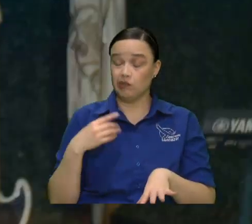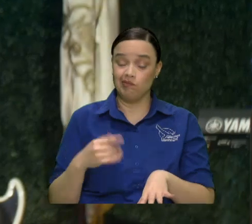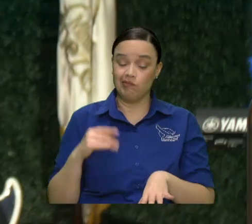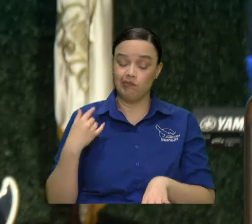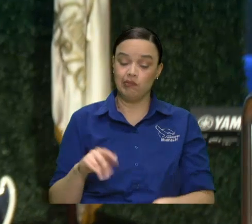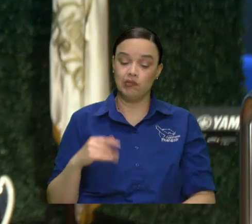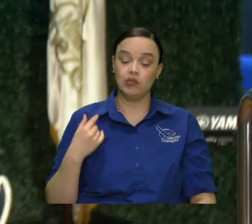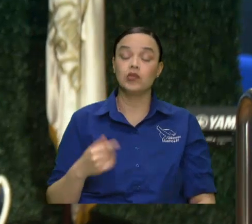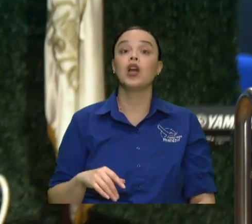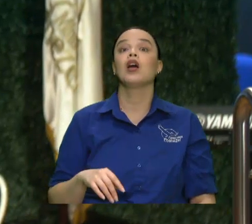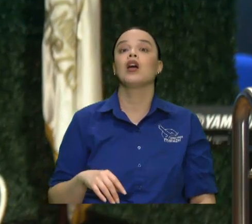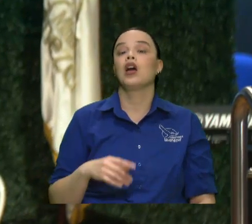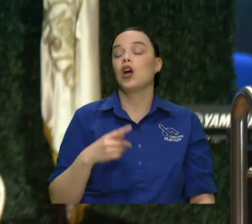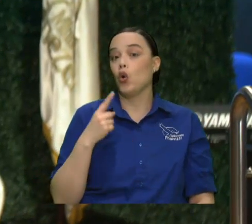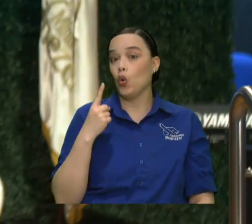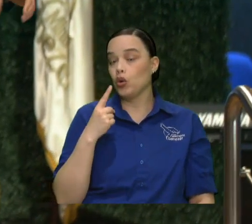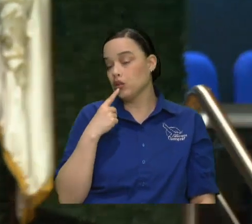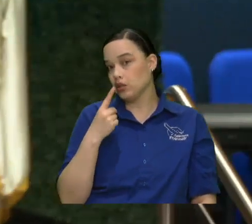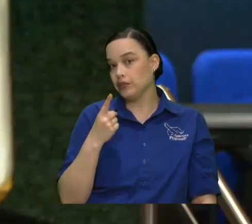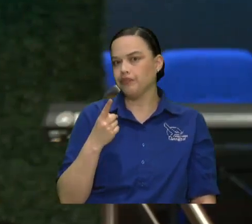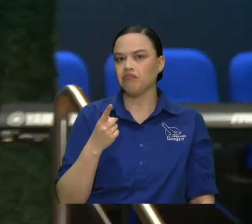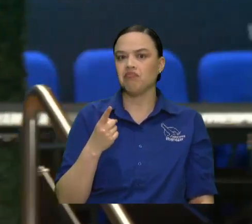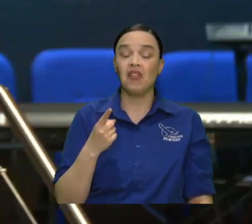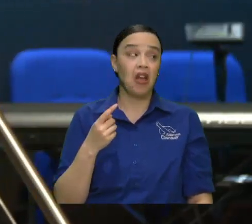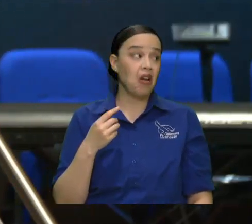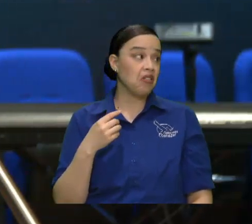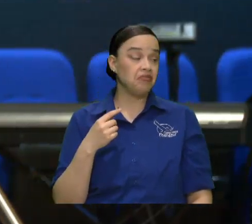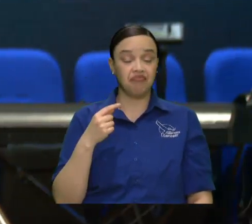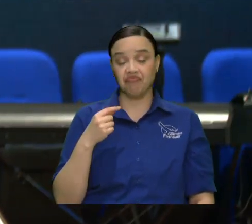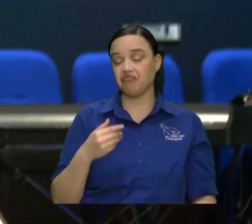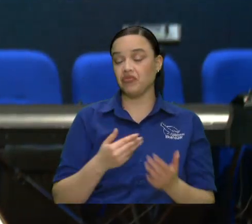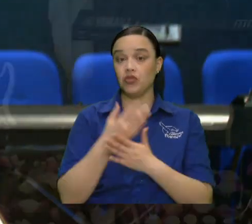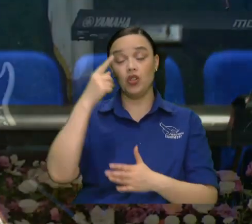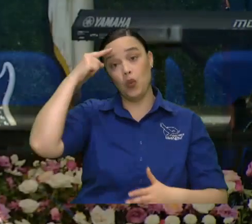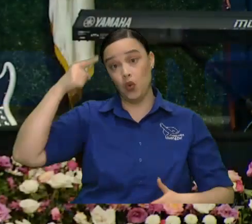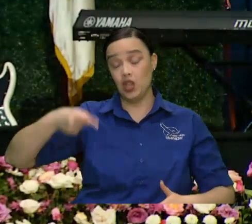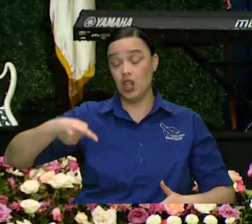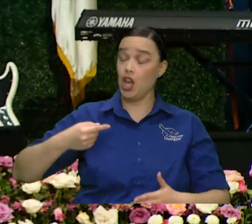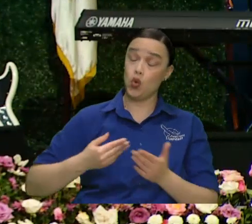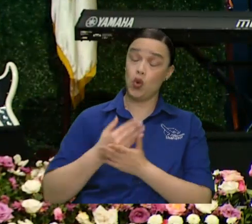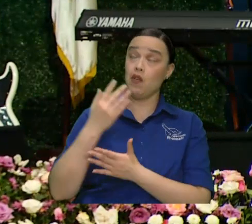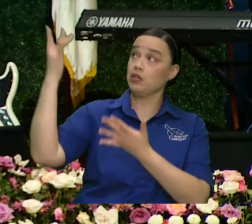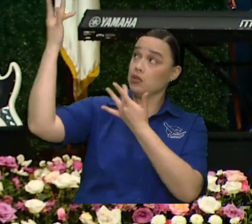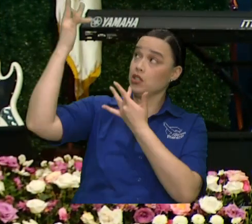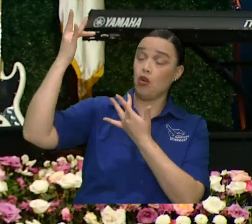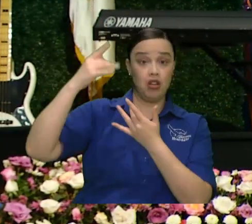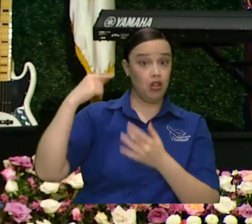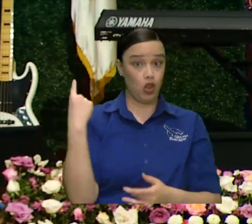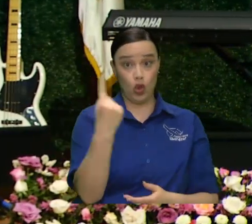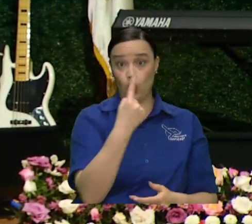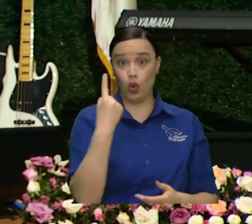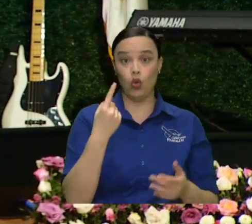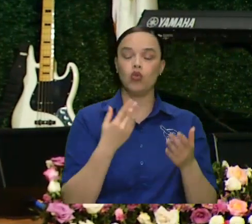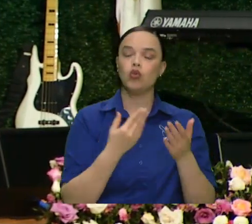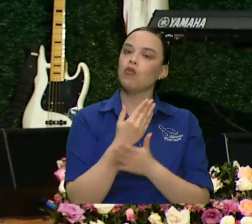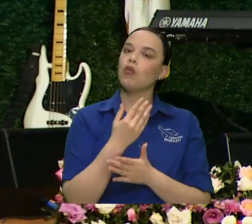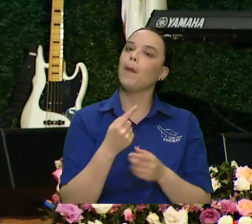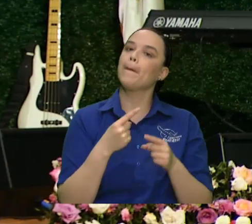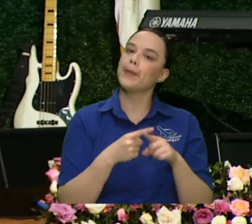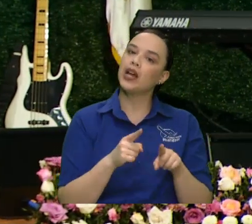porque uno diría bueno ya es un nuevo día nuevas las misericordias todo nuevo sin embargo tenemos una